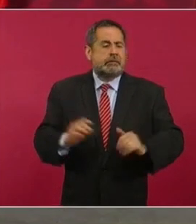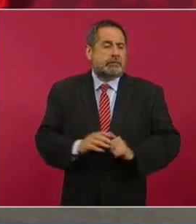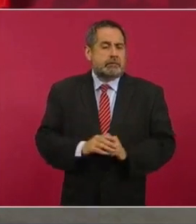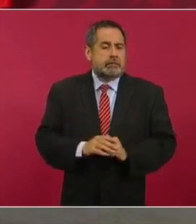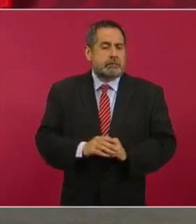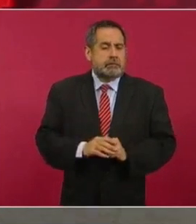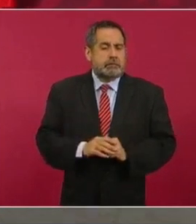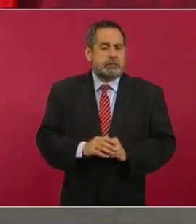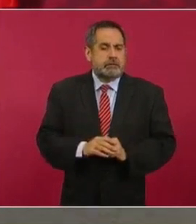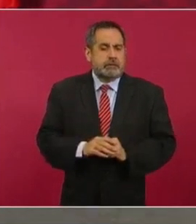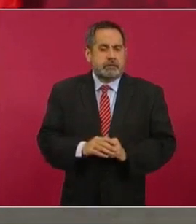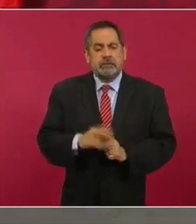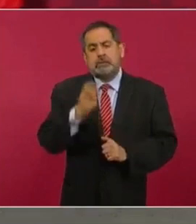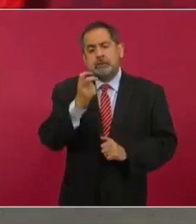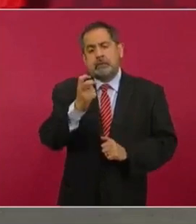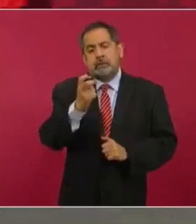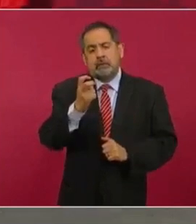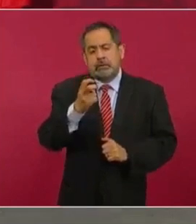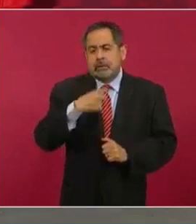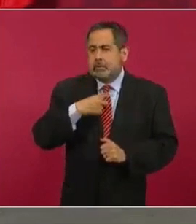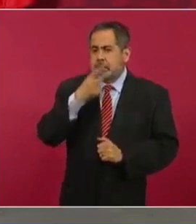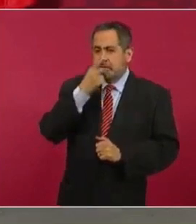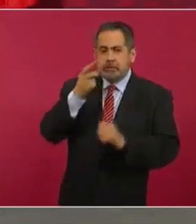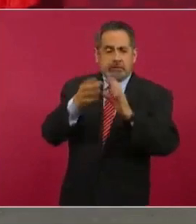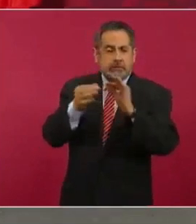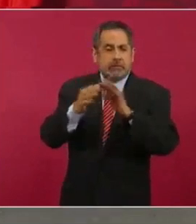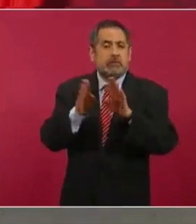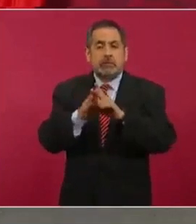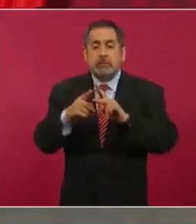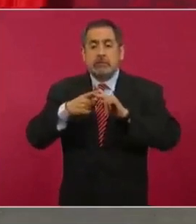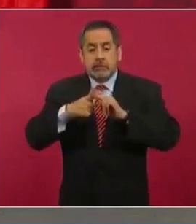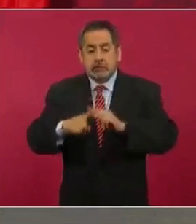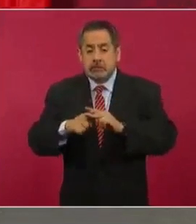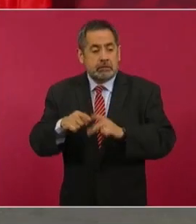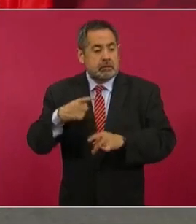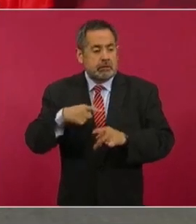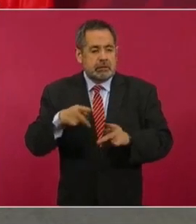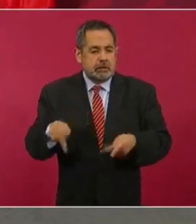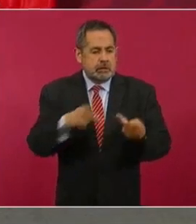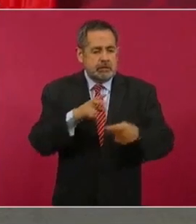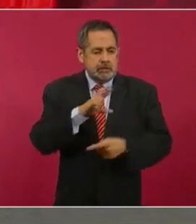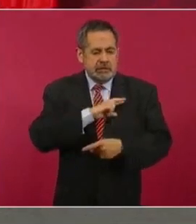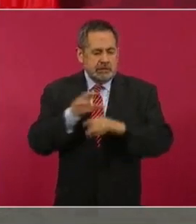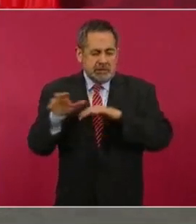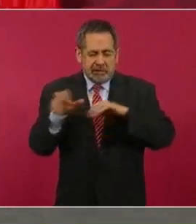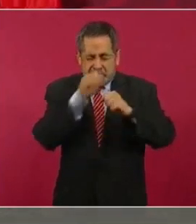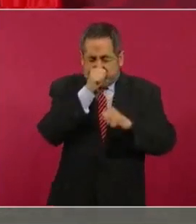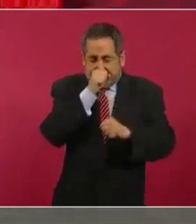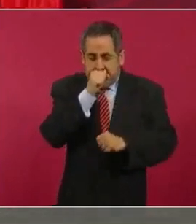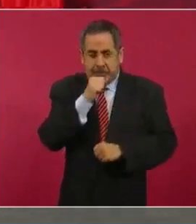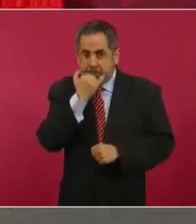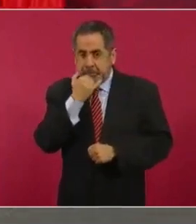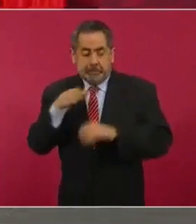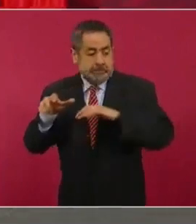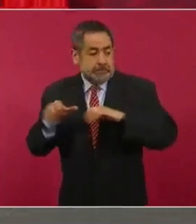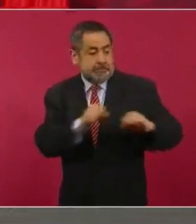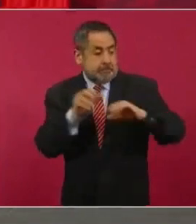Entonces, por eso les hablaba de que cuando se inician las privatizaciones hay una especie de euforia.